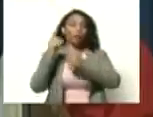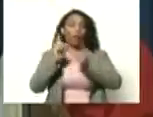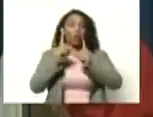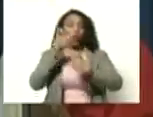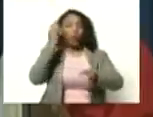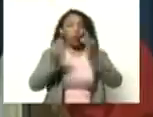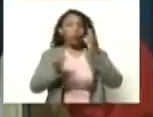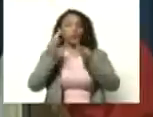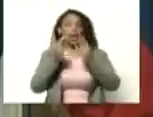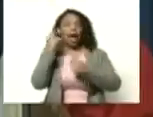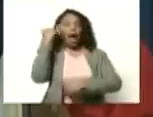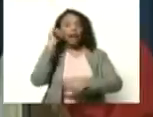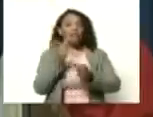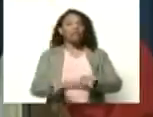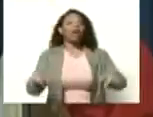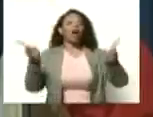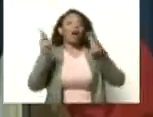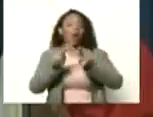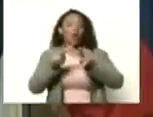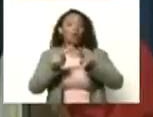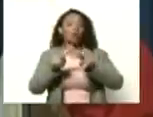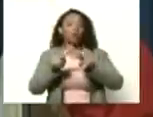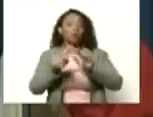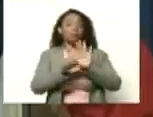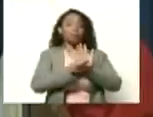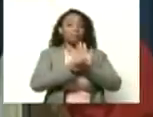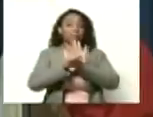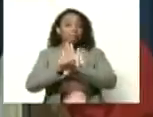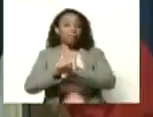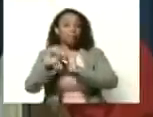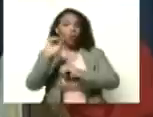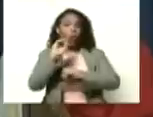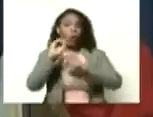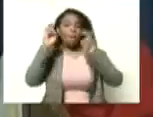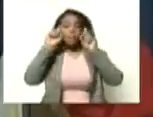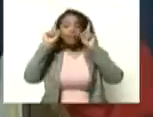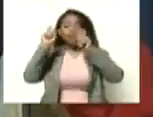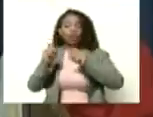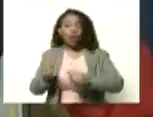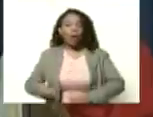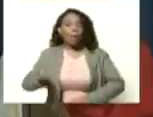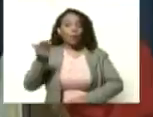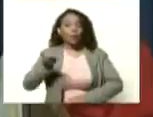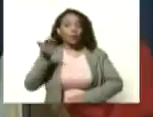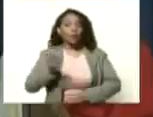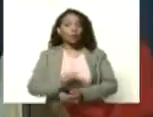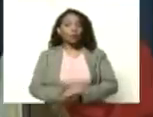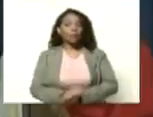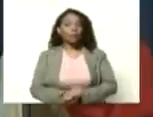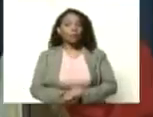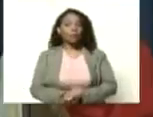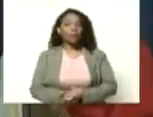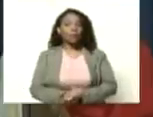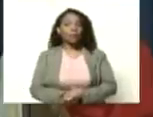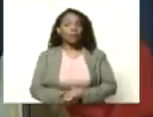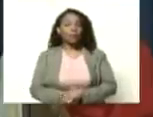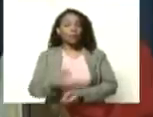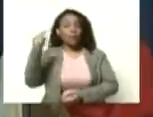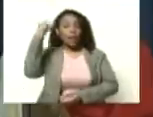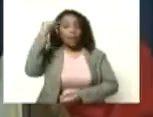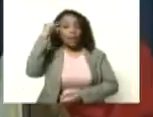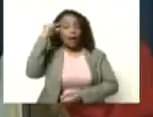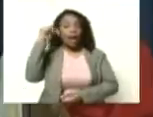valor simbólico profesional importante desde el día sábado